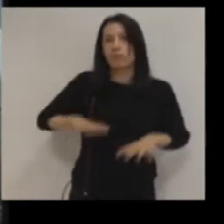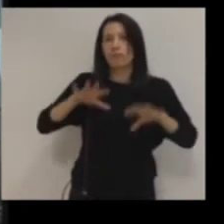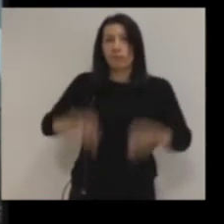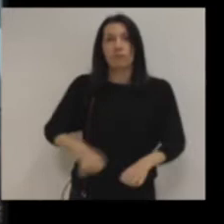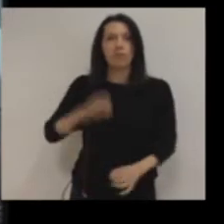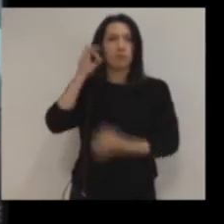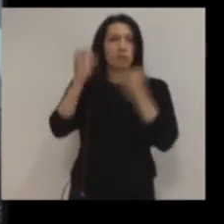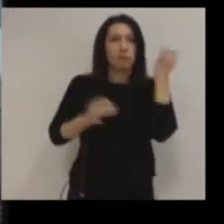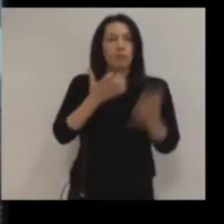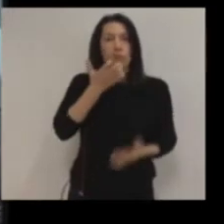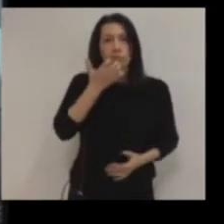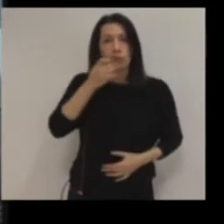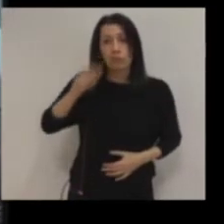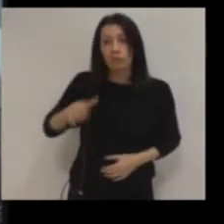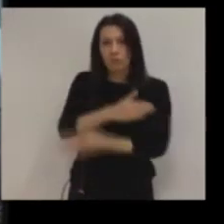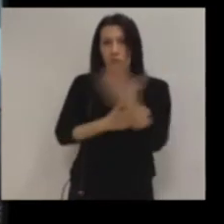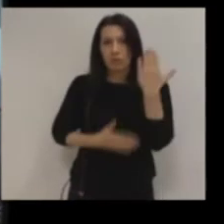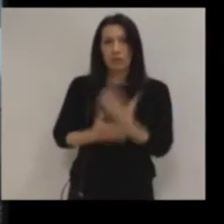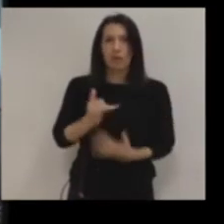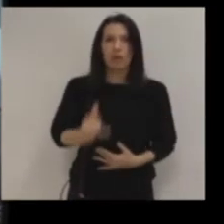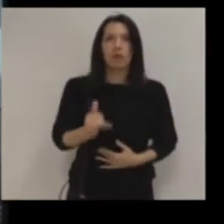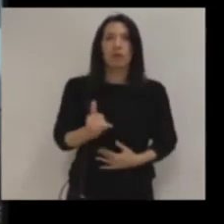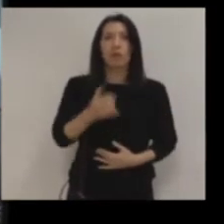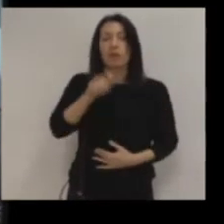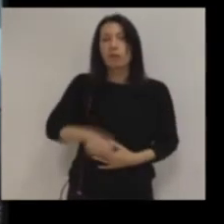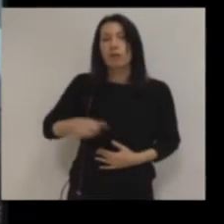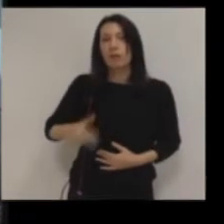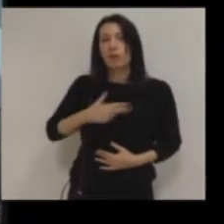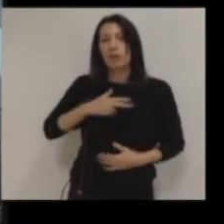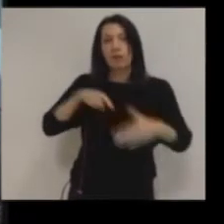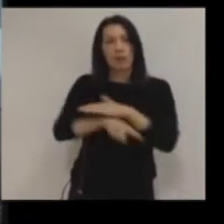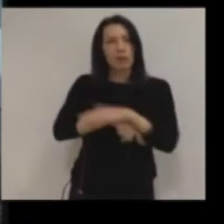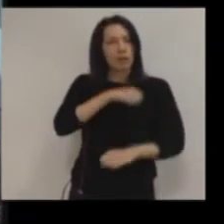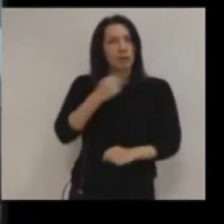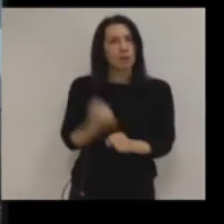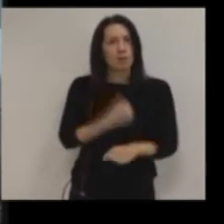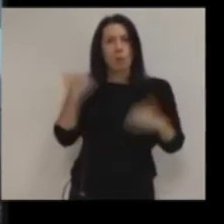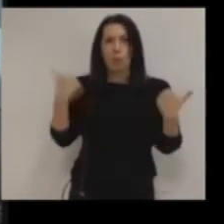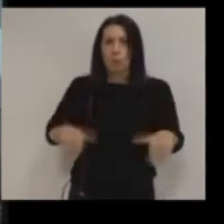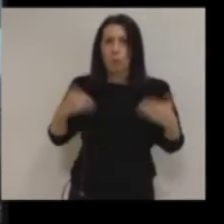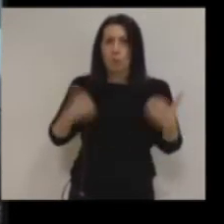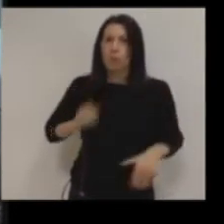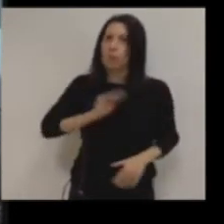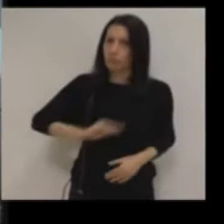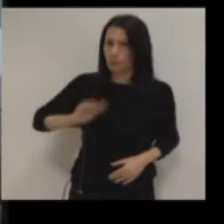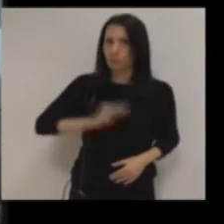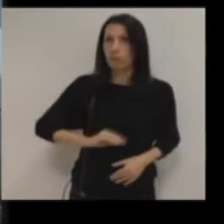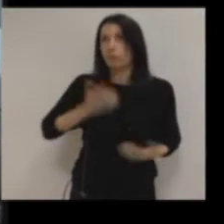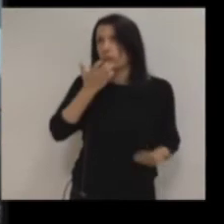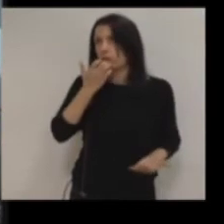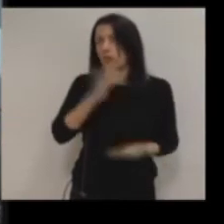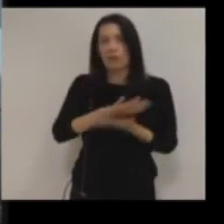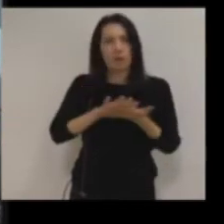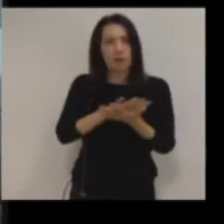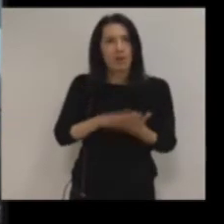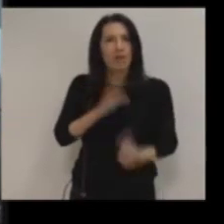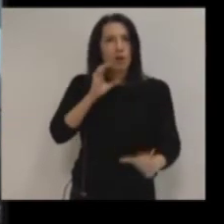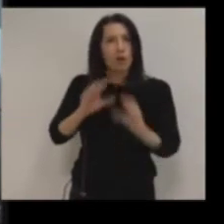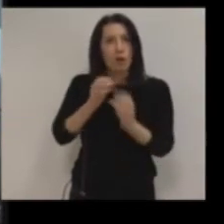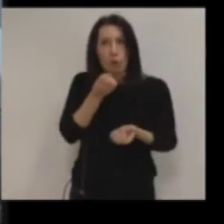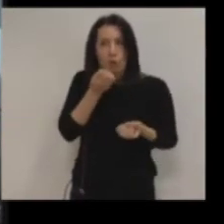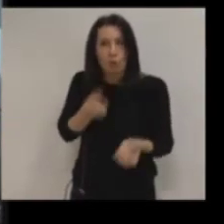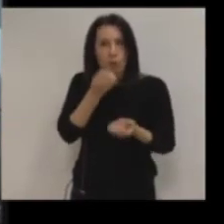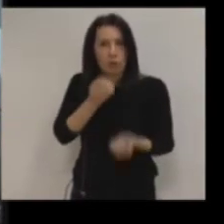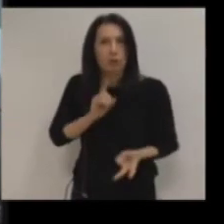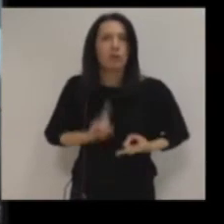ejemplo, las personas con discapacidad, los procuradores realizan una gran labor en materias de comunicaciones, realizan una gran labor